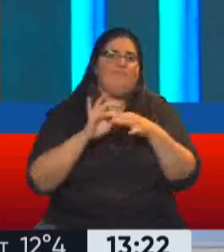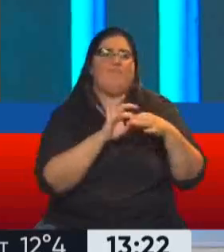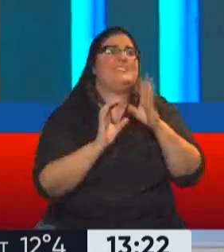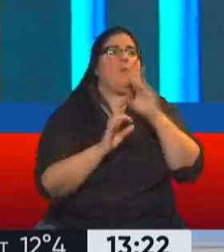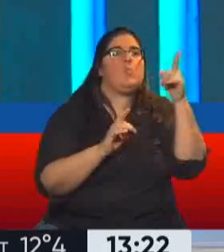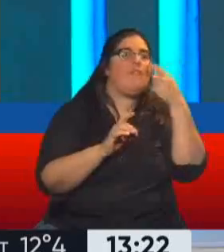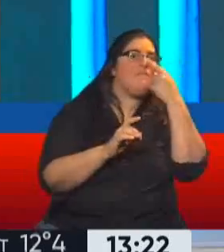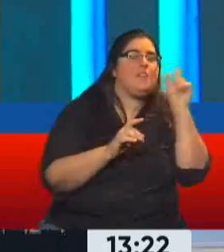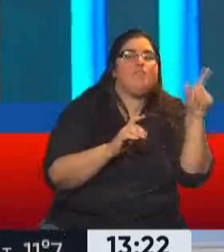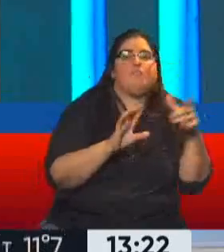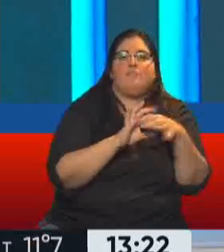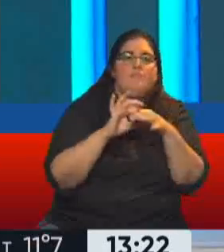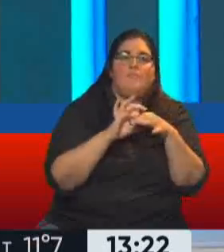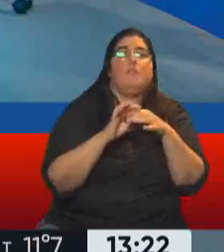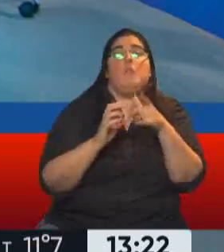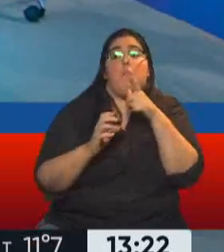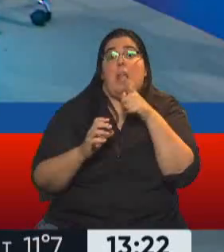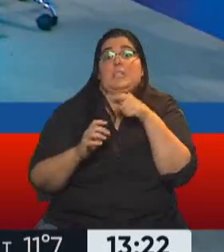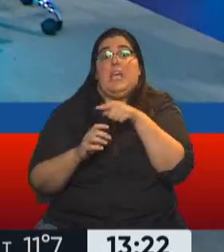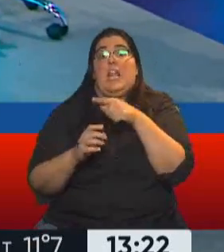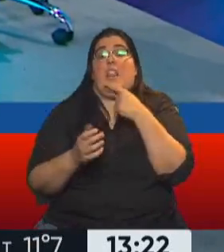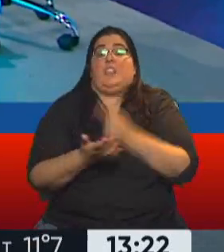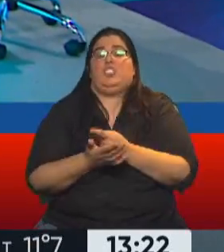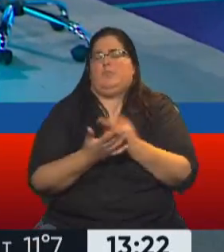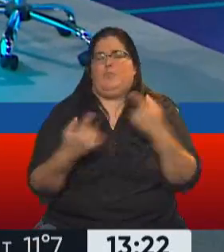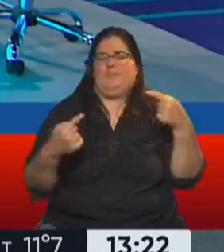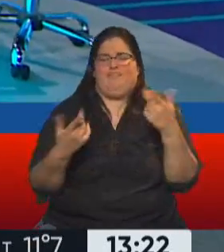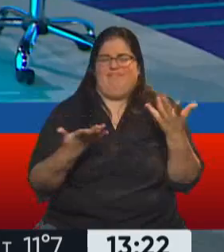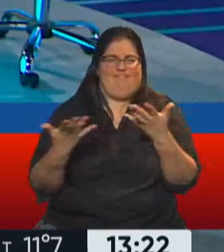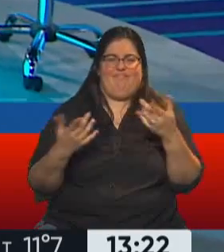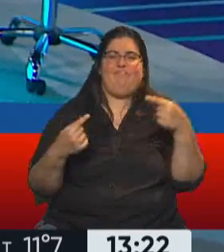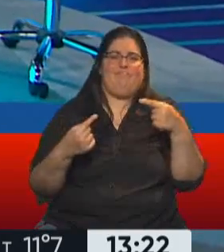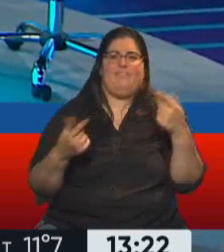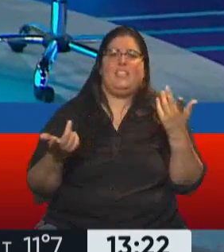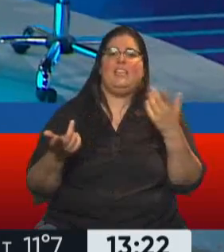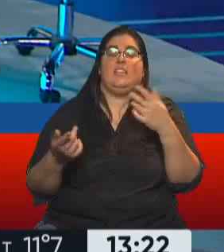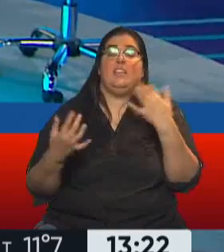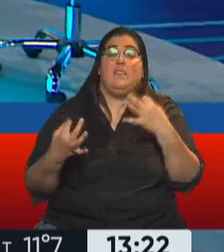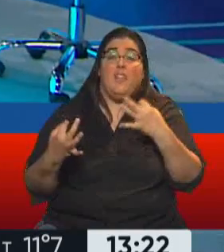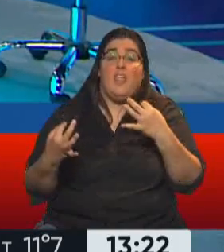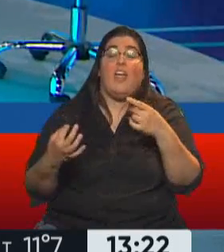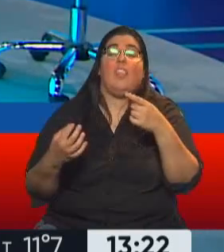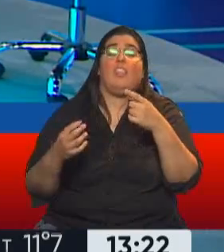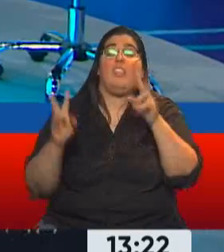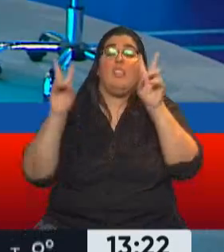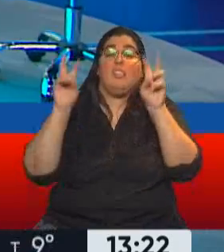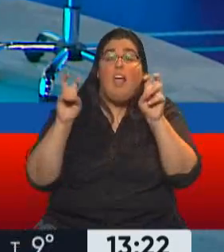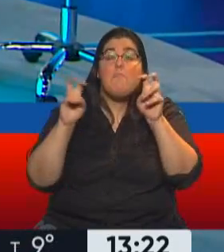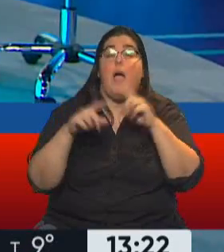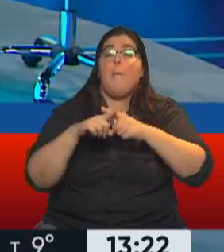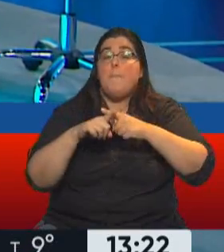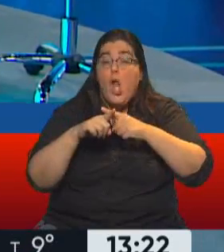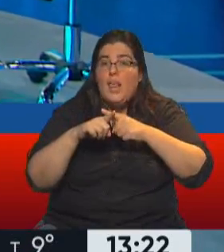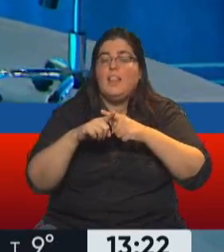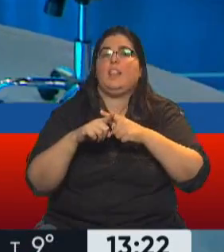que eligió eso. En ese sentido es contradictorio. Ahora, en términos políticos,